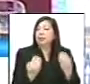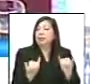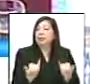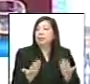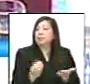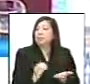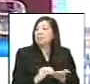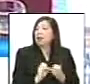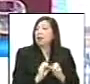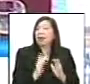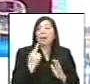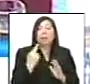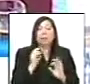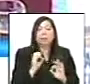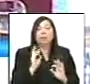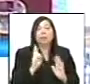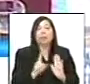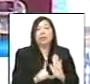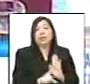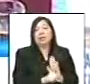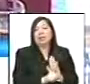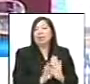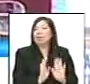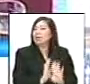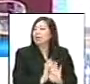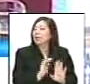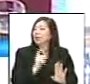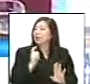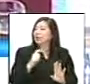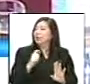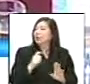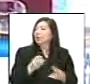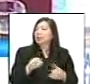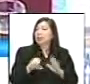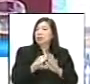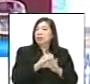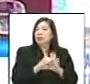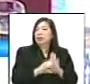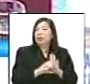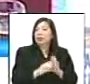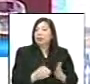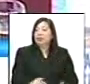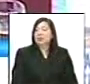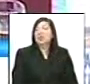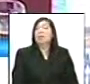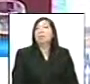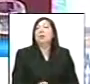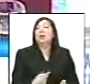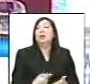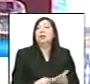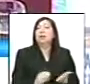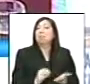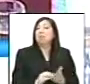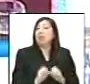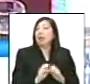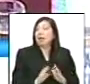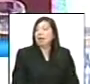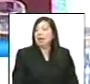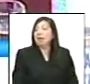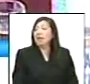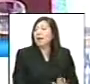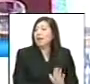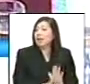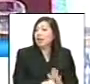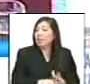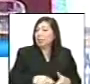está claro, es por ley. No hay necesidad de ponerlo en la Constitución porque precisamente eso está claramente establecido en las leyes que